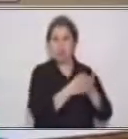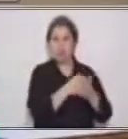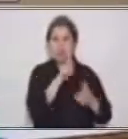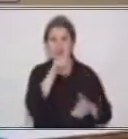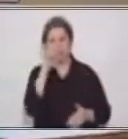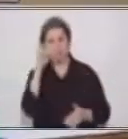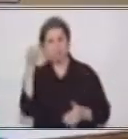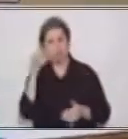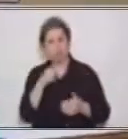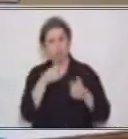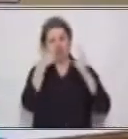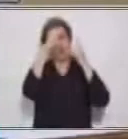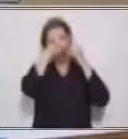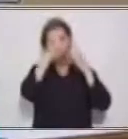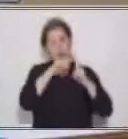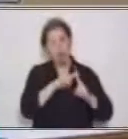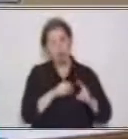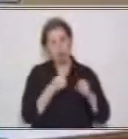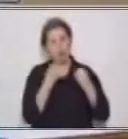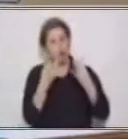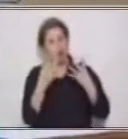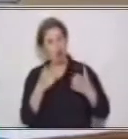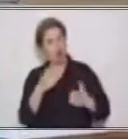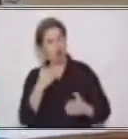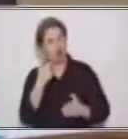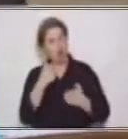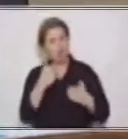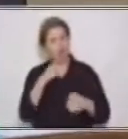10 billetes de 100, ¿cuánto dinero juntamos?